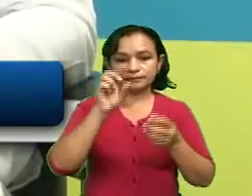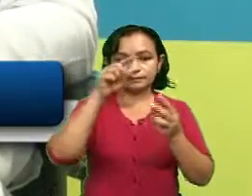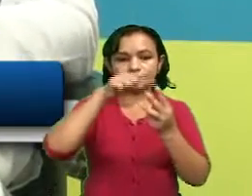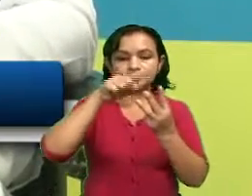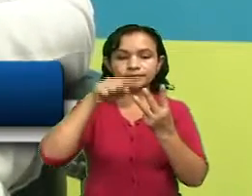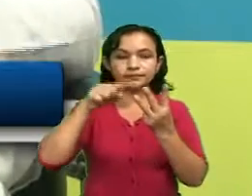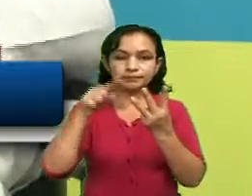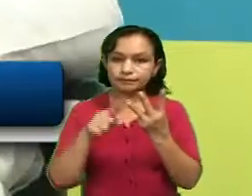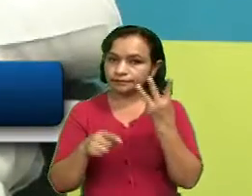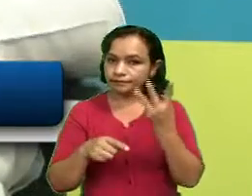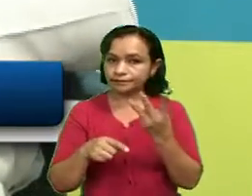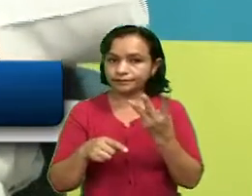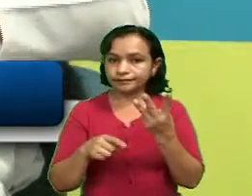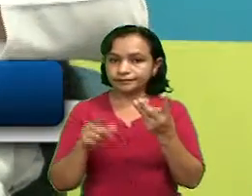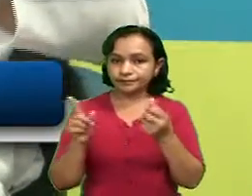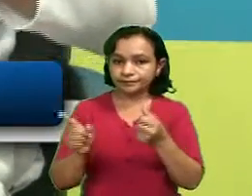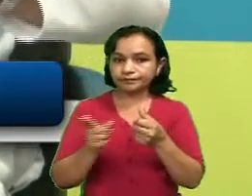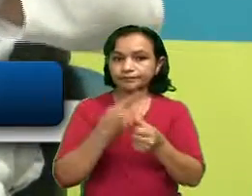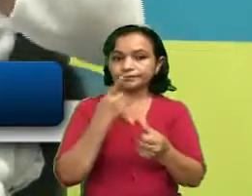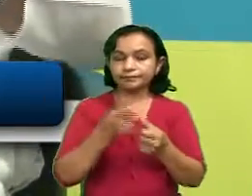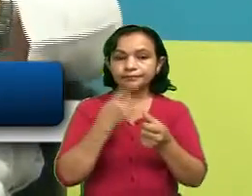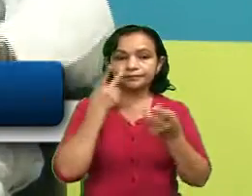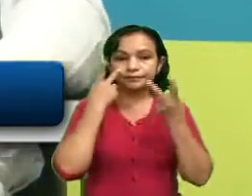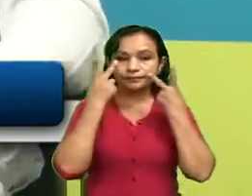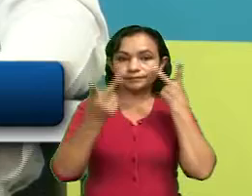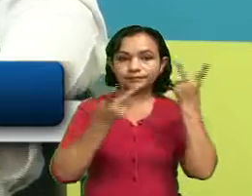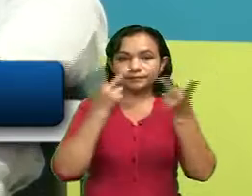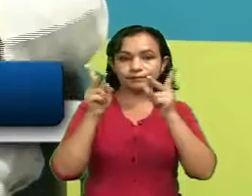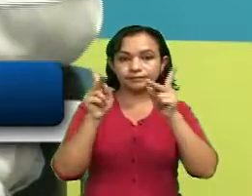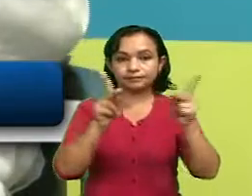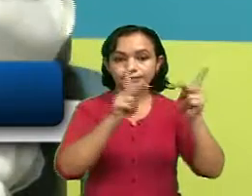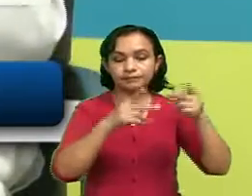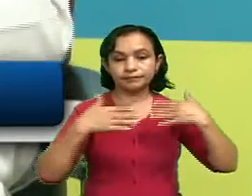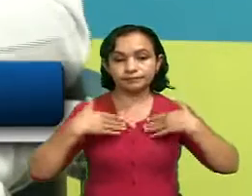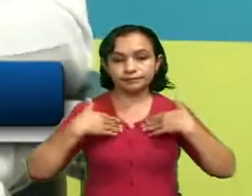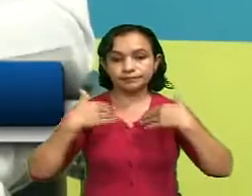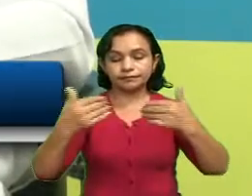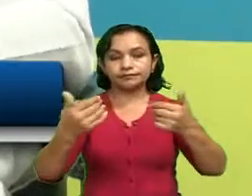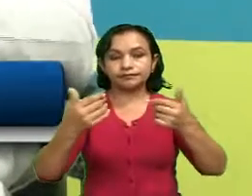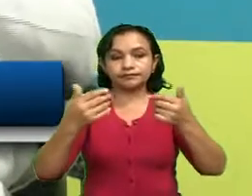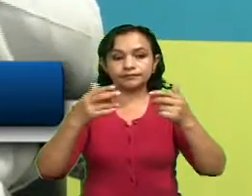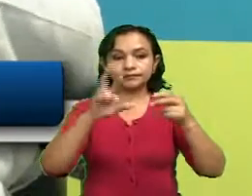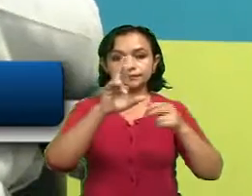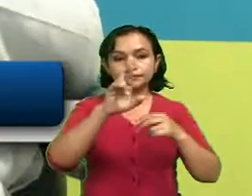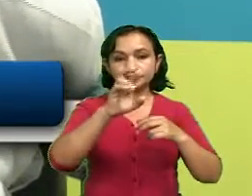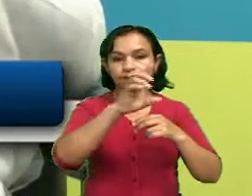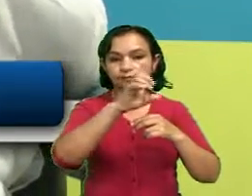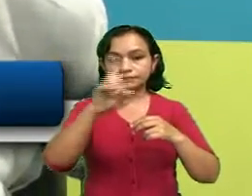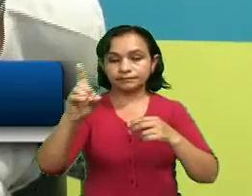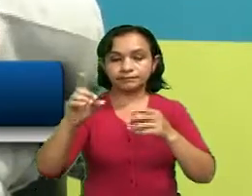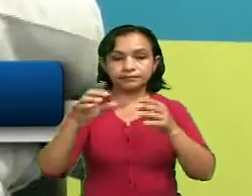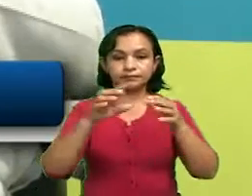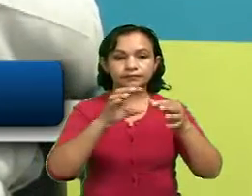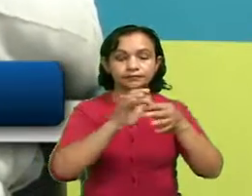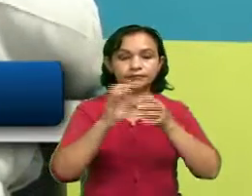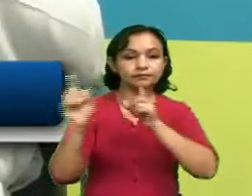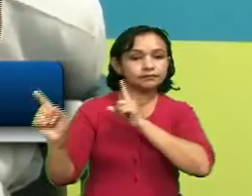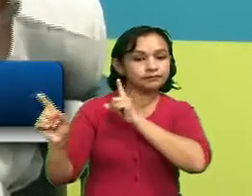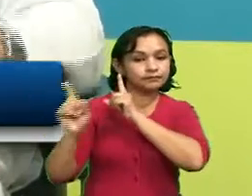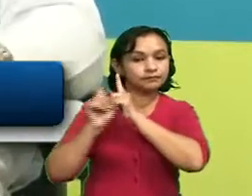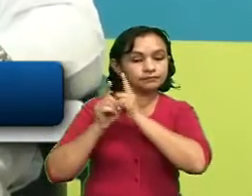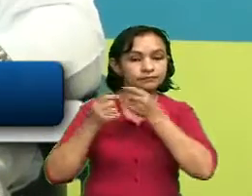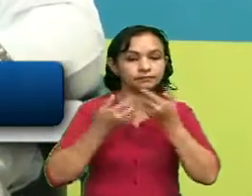momentos. Andamos en la visita que anda el personal de salud en conjunto con la red comunitaria y anda en el mensaje, ¿verdad?, y lo